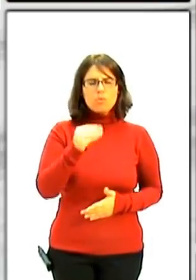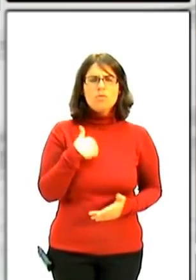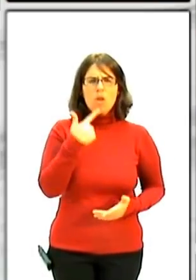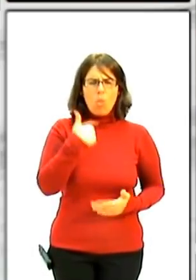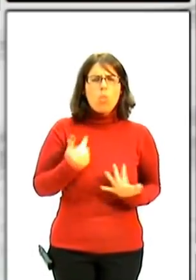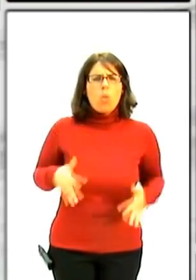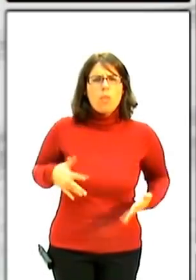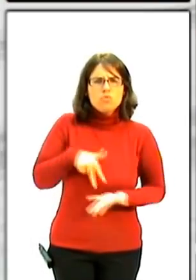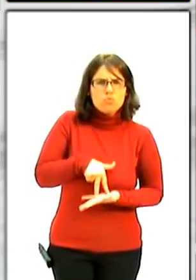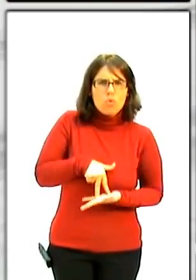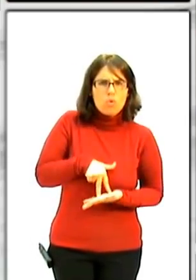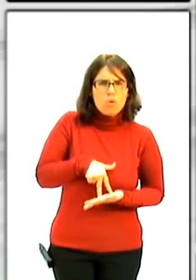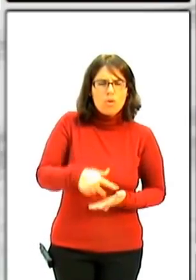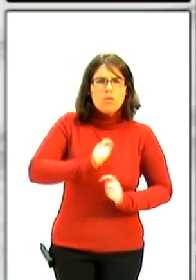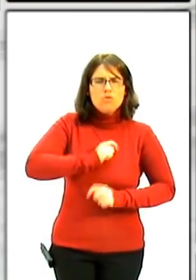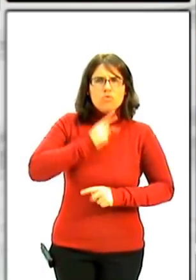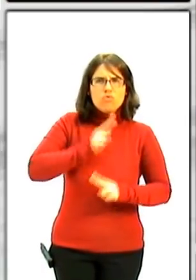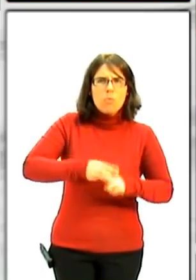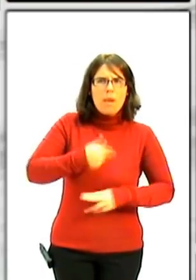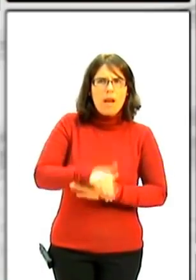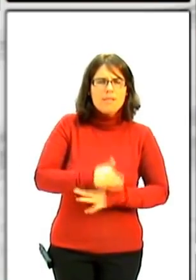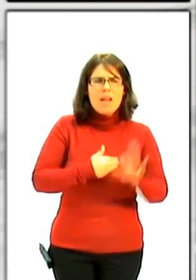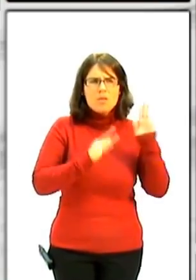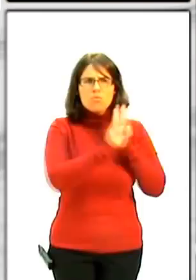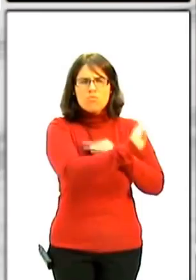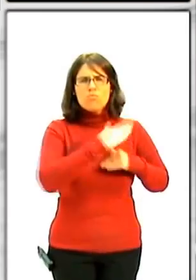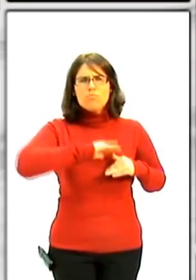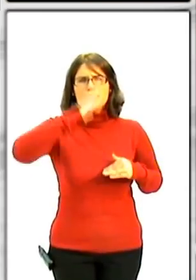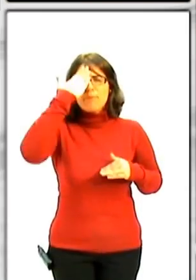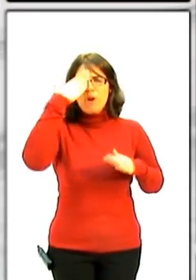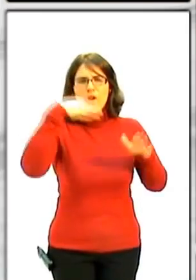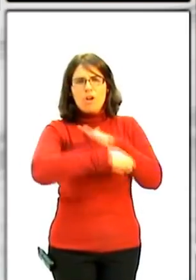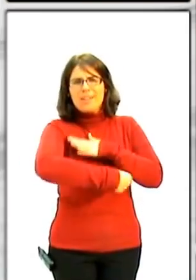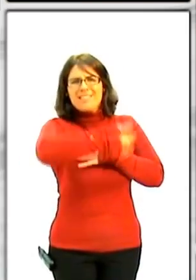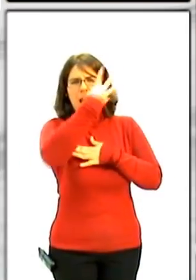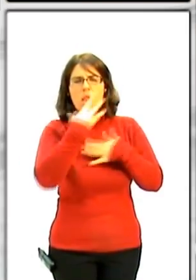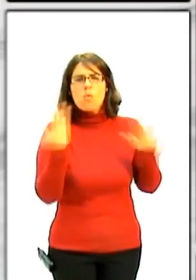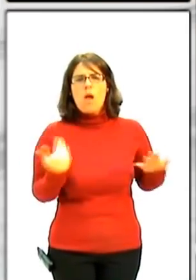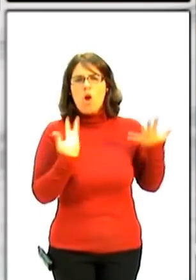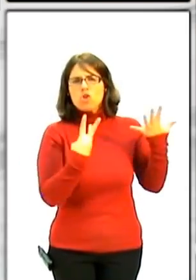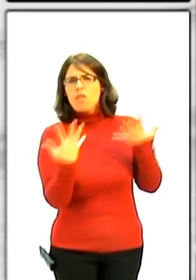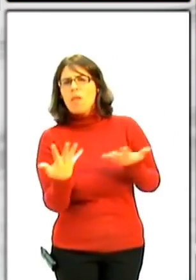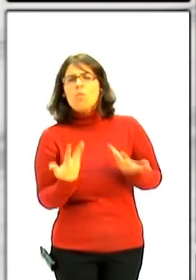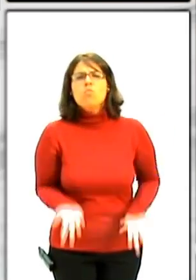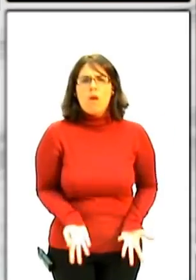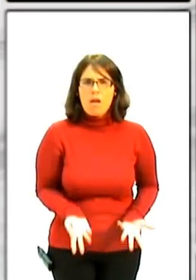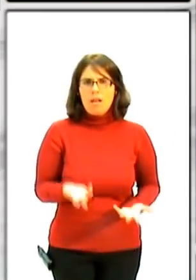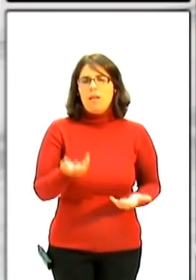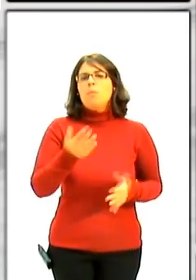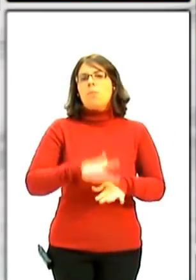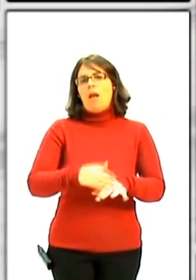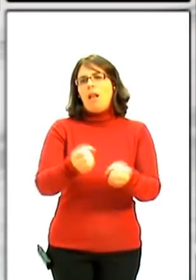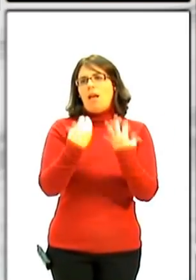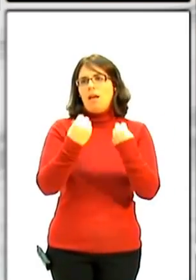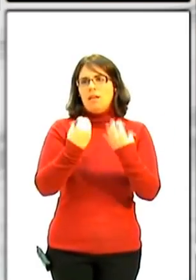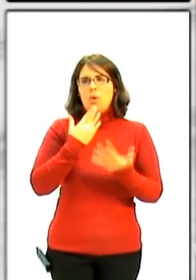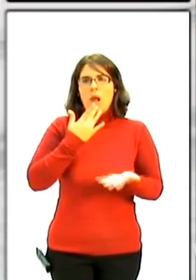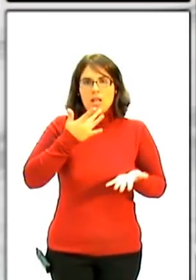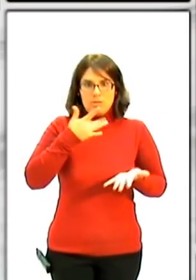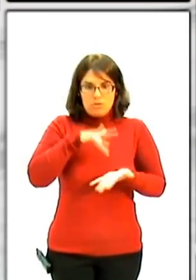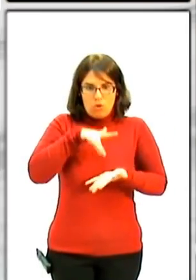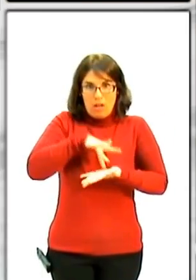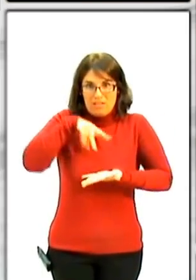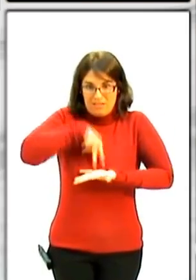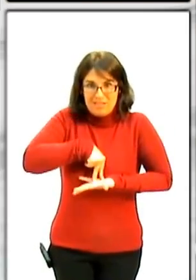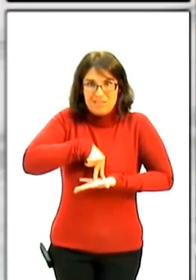nombre de la calle, ¿qué portal es este? ¿El 8, el 10? En fin, ¿qué POI, como diríamos ahora? ¿Qué punto especial